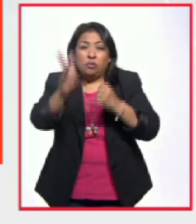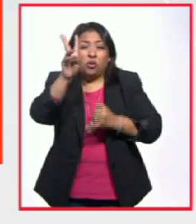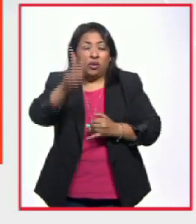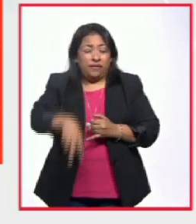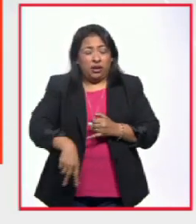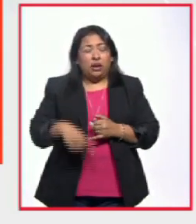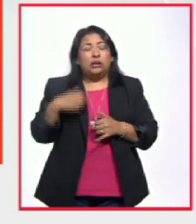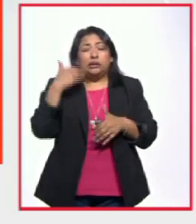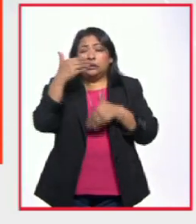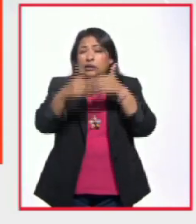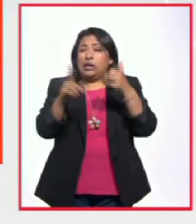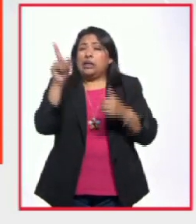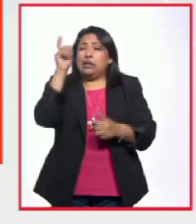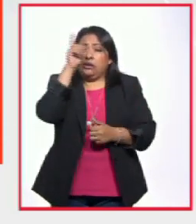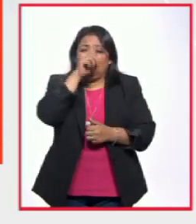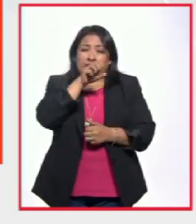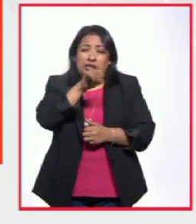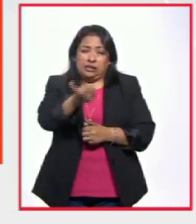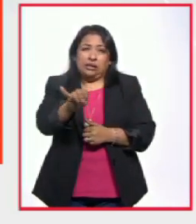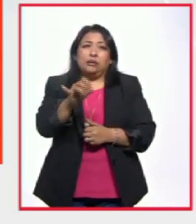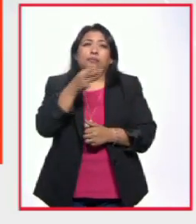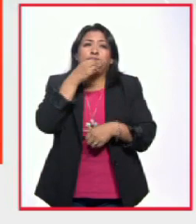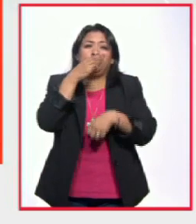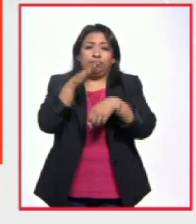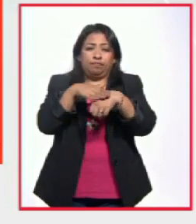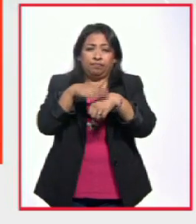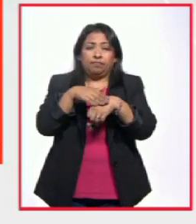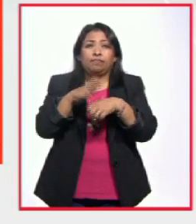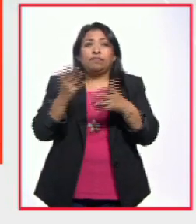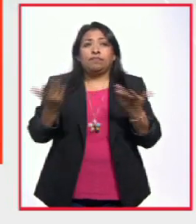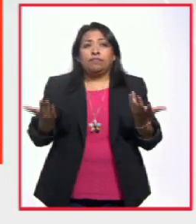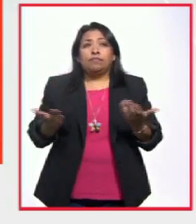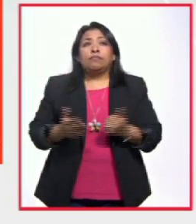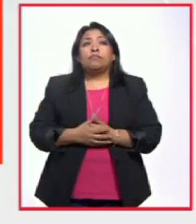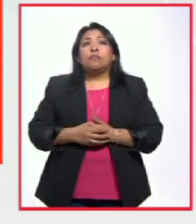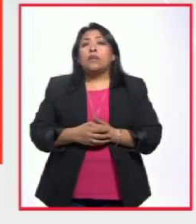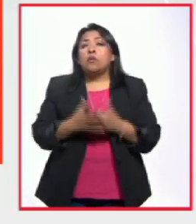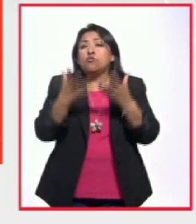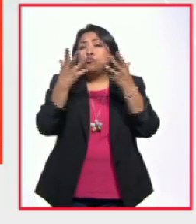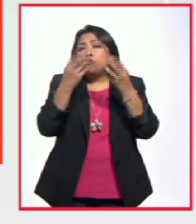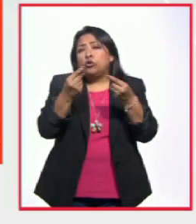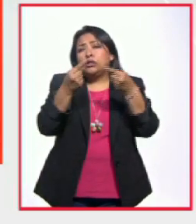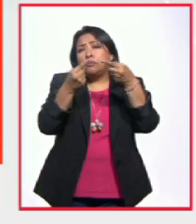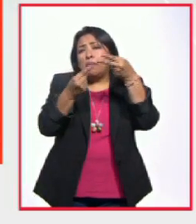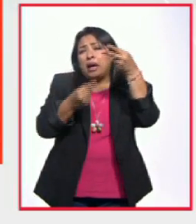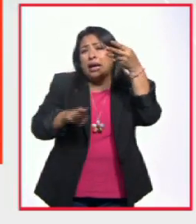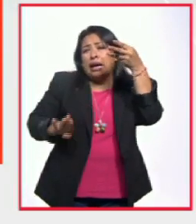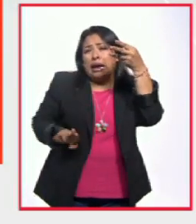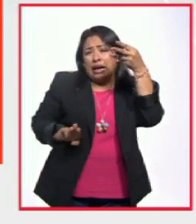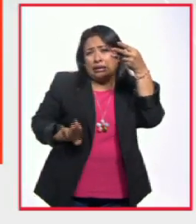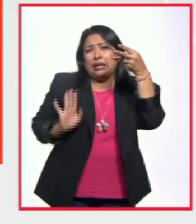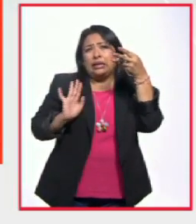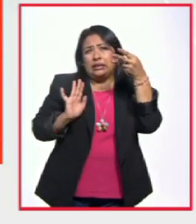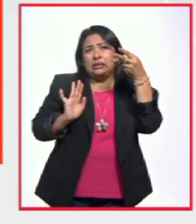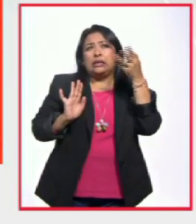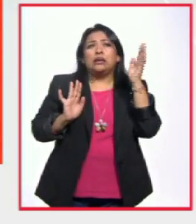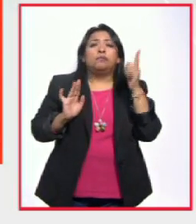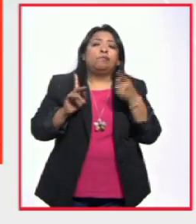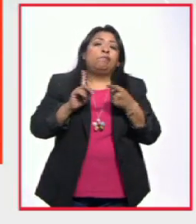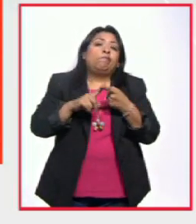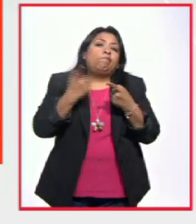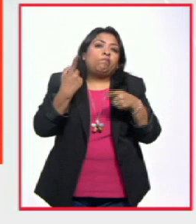complejo. Hay que decir que son un montón de factores los que están interviniendo ahí, que puede